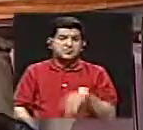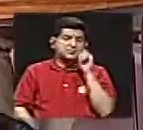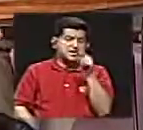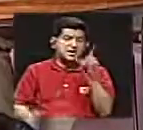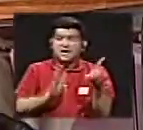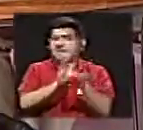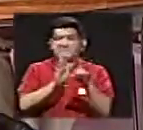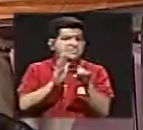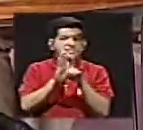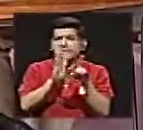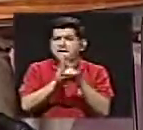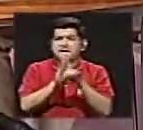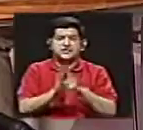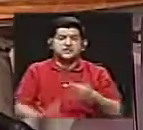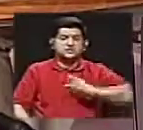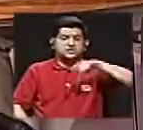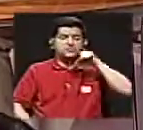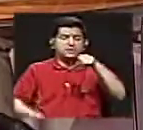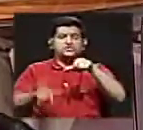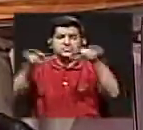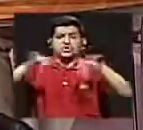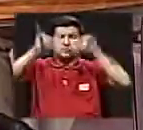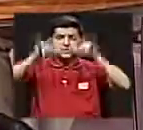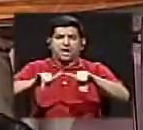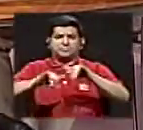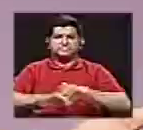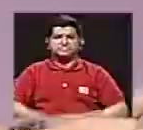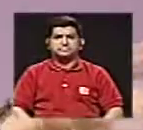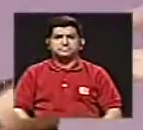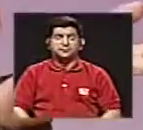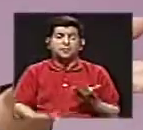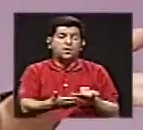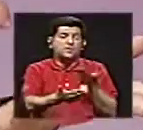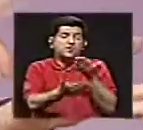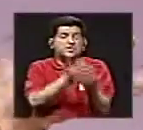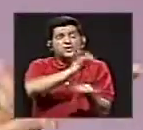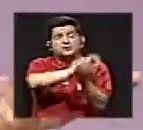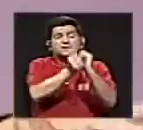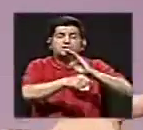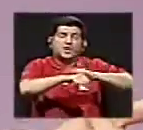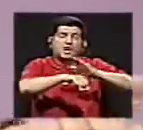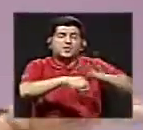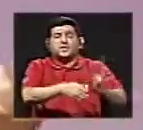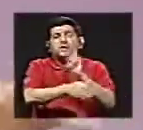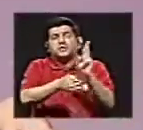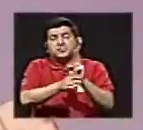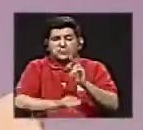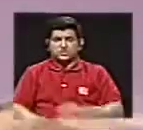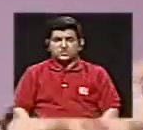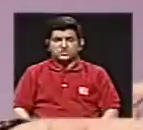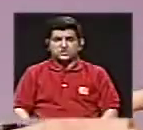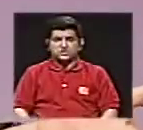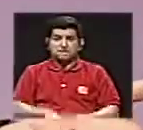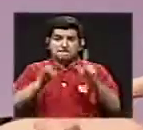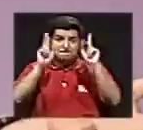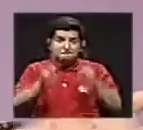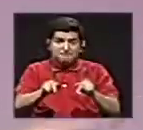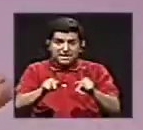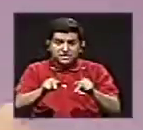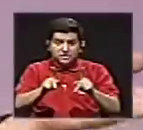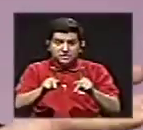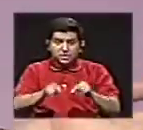de todo derecho a estar en esos terrenos. Porque de concesión se pasó a permiso de uso, incluso la gente que